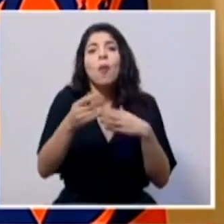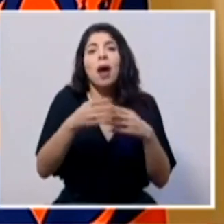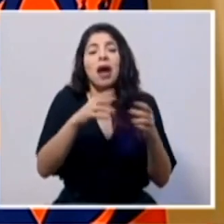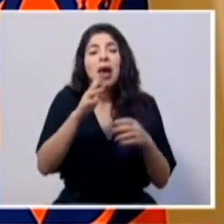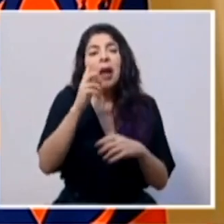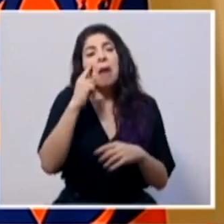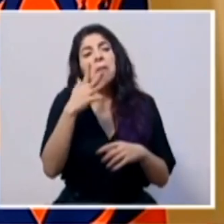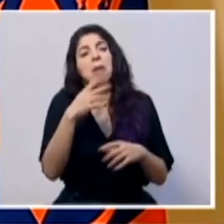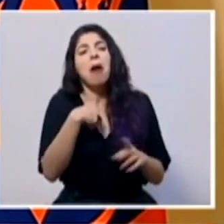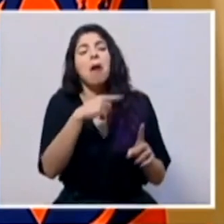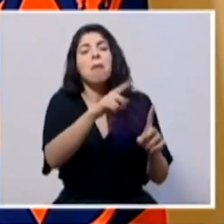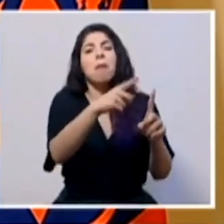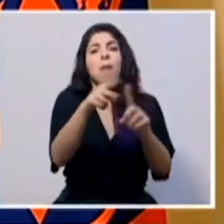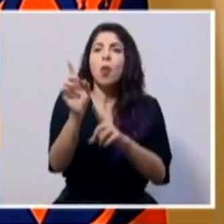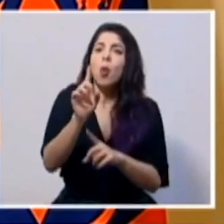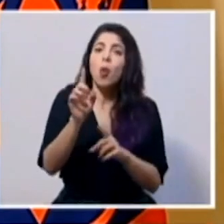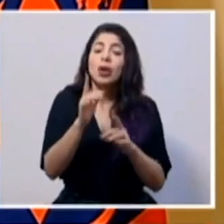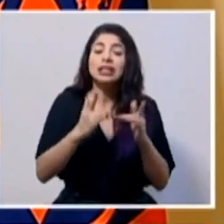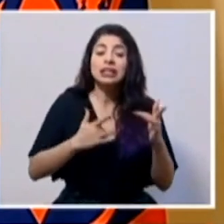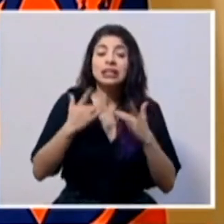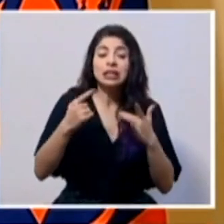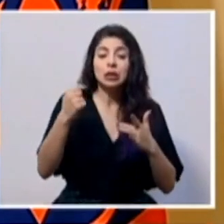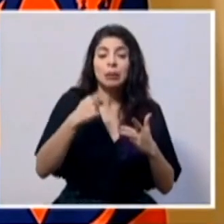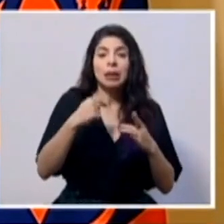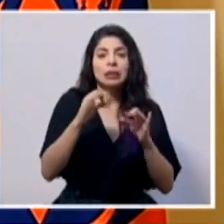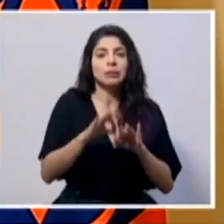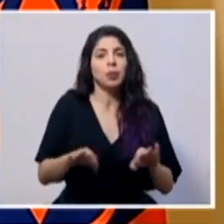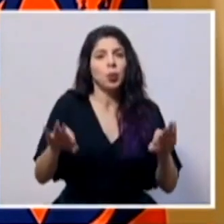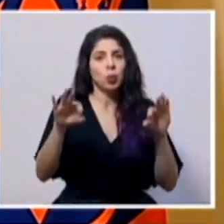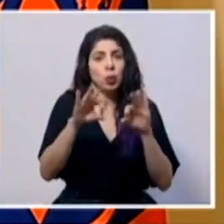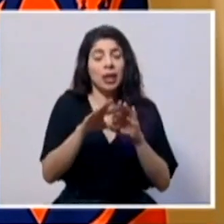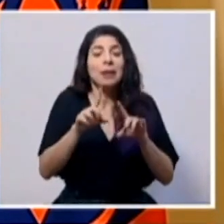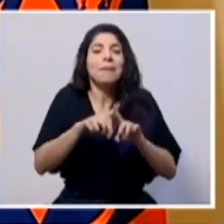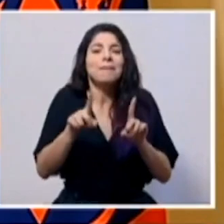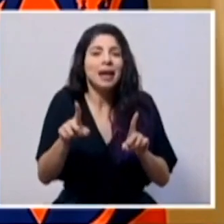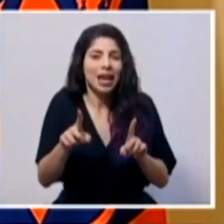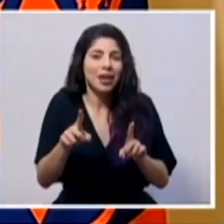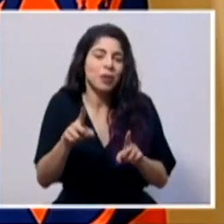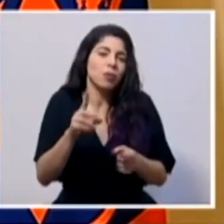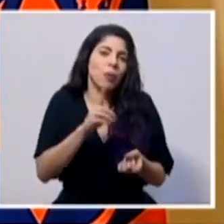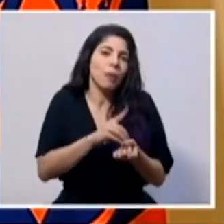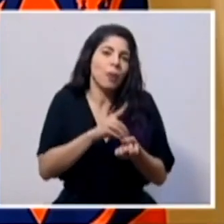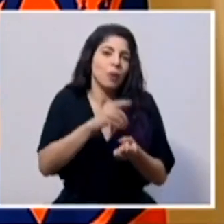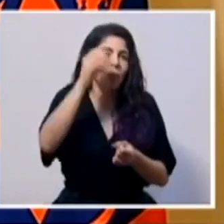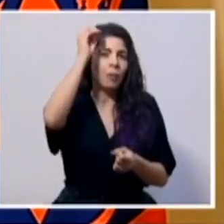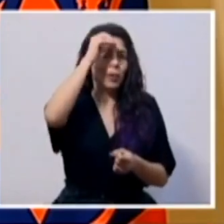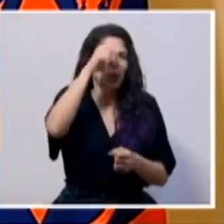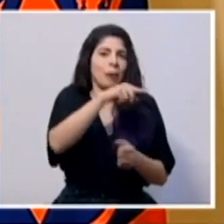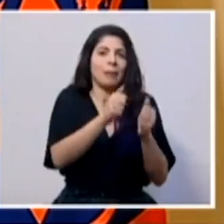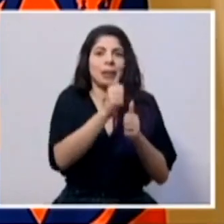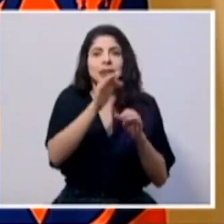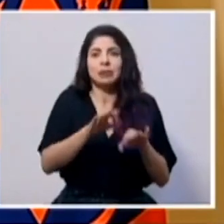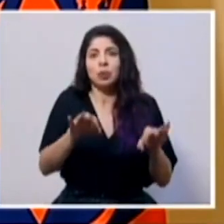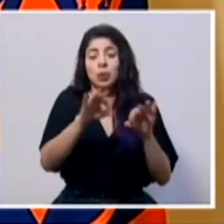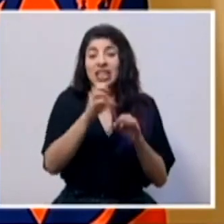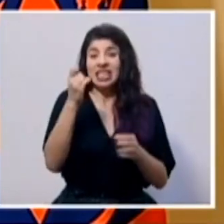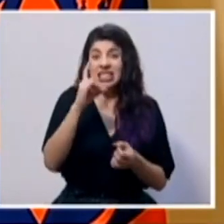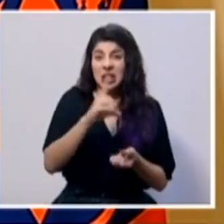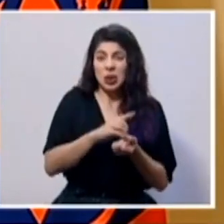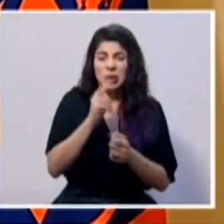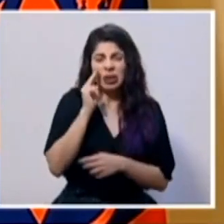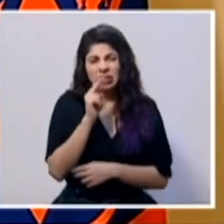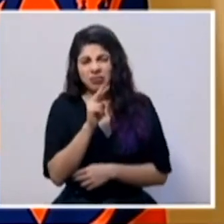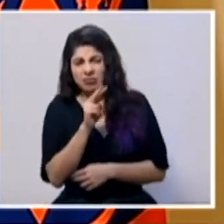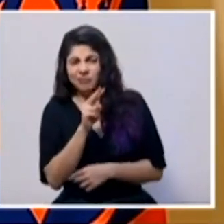por la sospecha, porque es muy importante la sintomatología. Pero tiene que prevalecer el criterio médico siempre, de que si los médicos ven